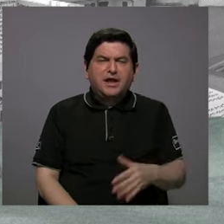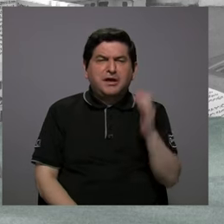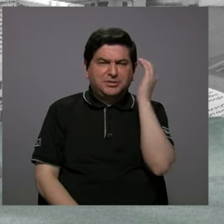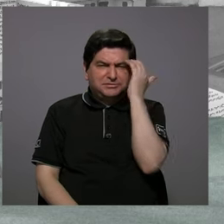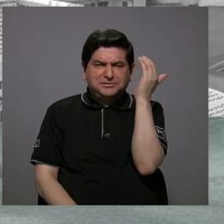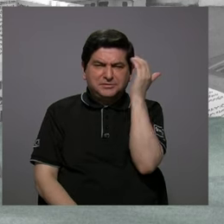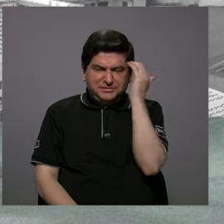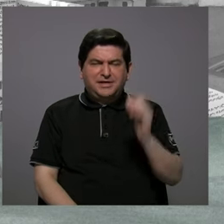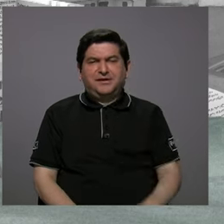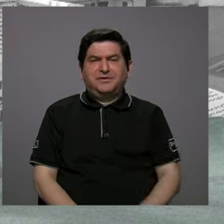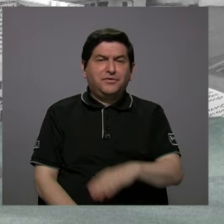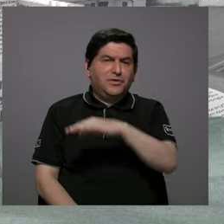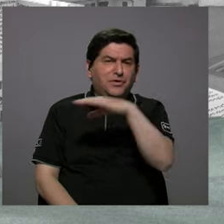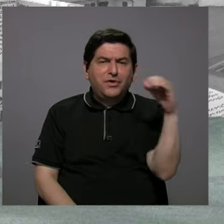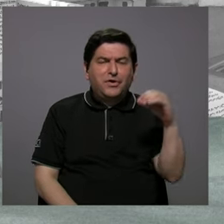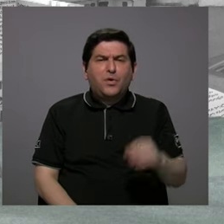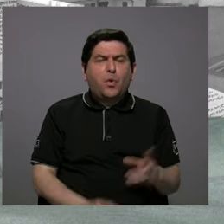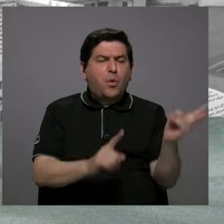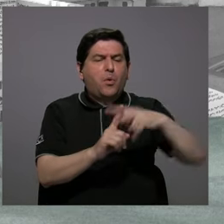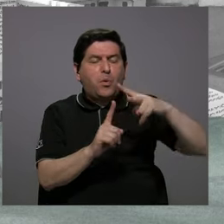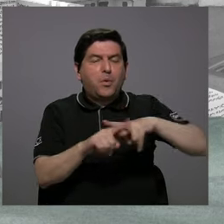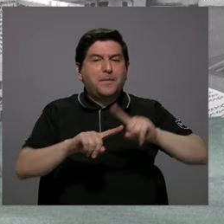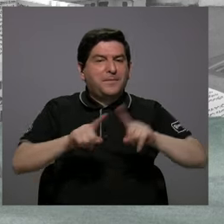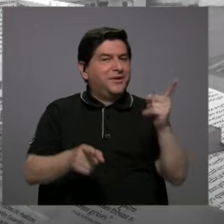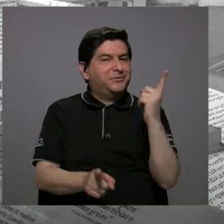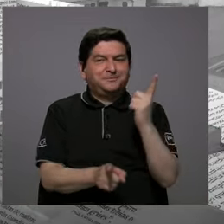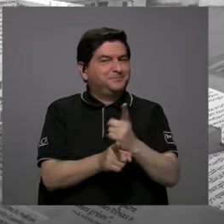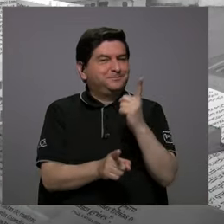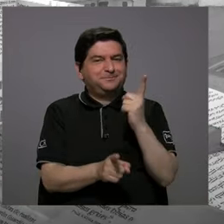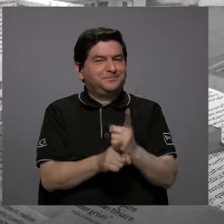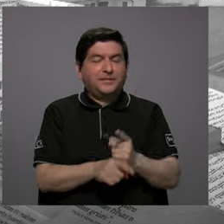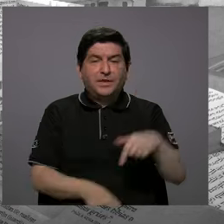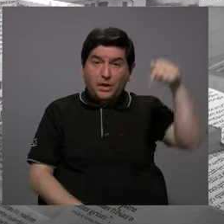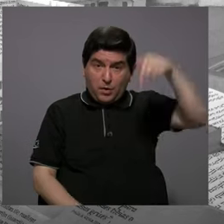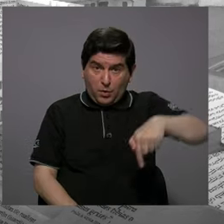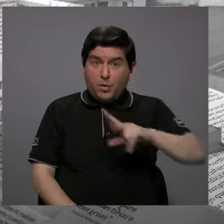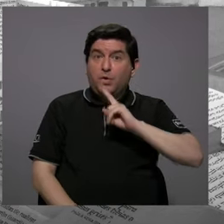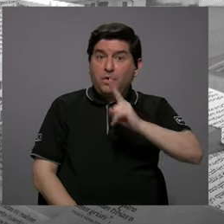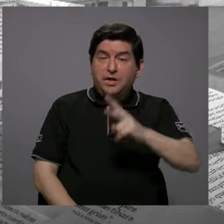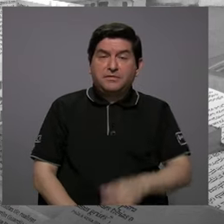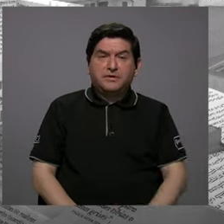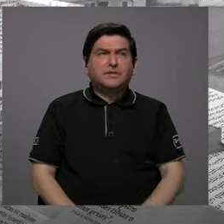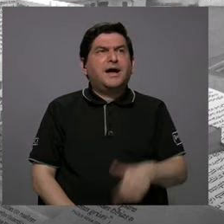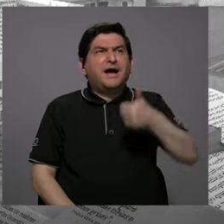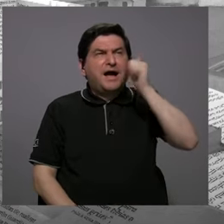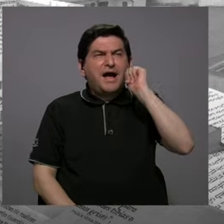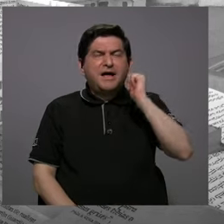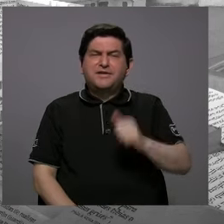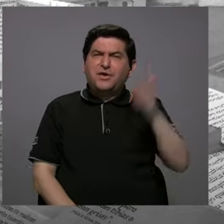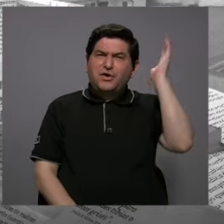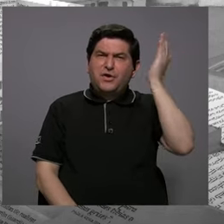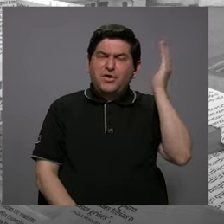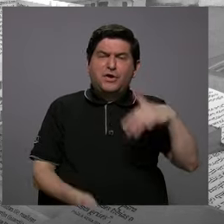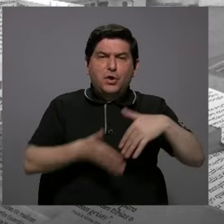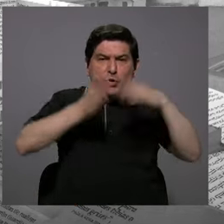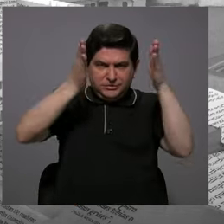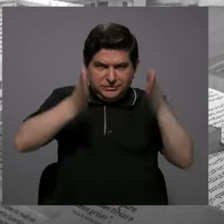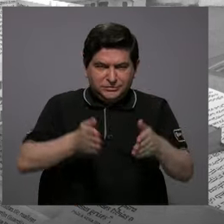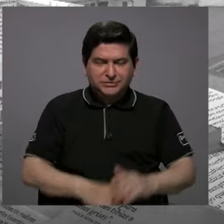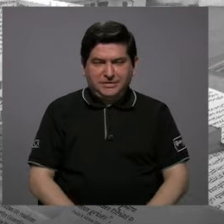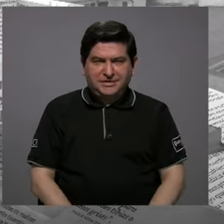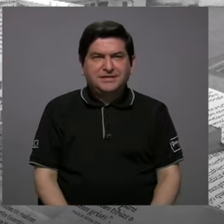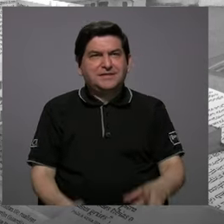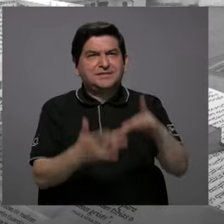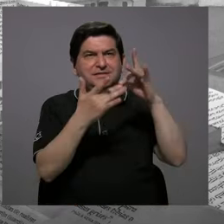conocemos que lo estamos aplicando y no es así Sí hoy la verdad que inició Ayer tuvimos una conferencia con alumnos